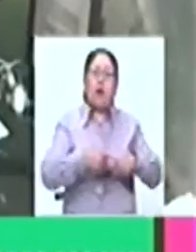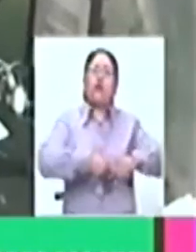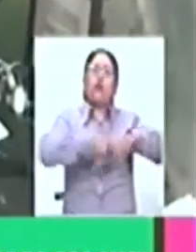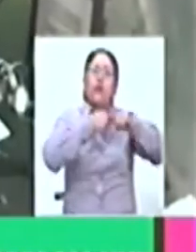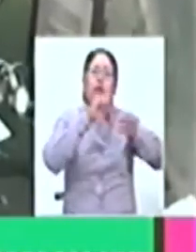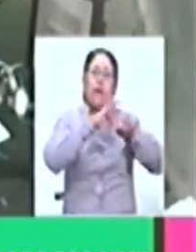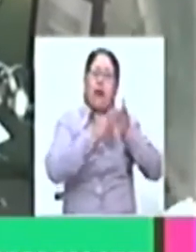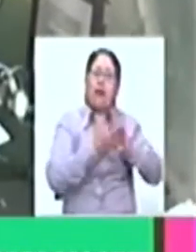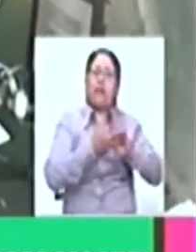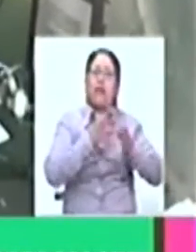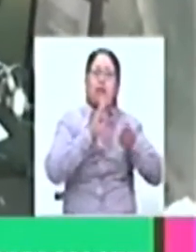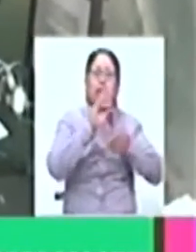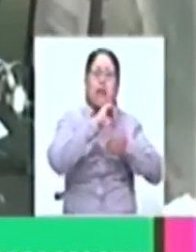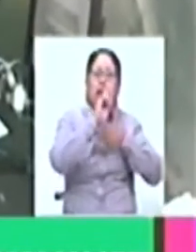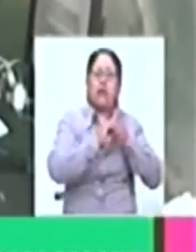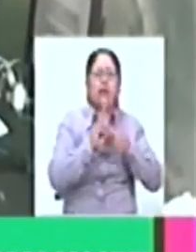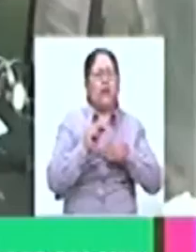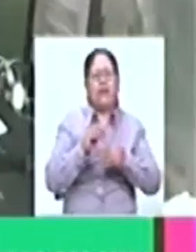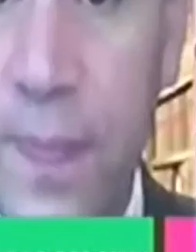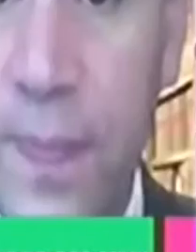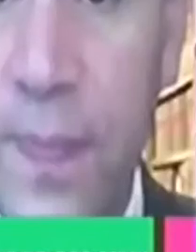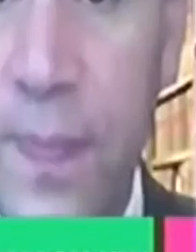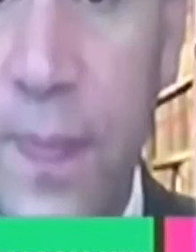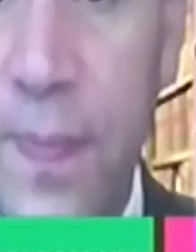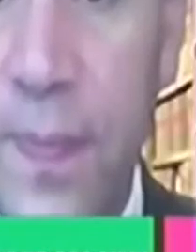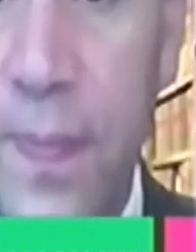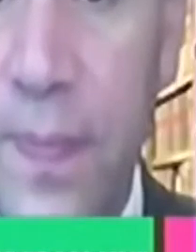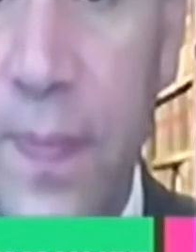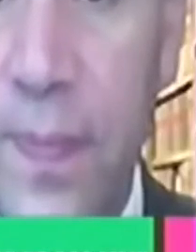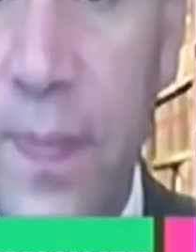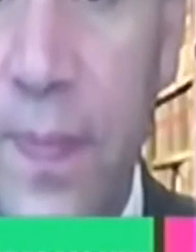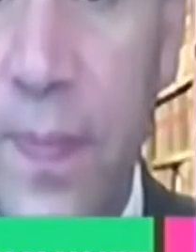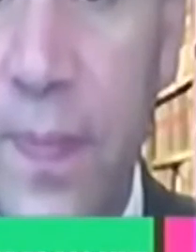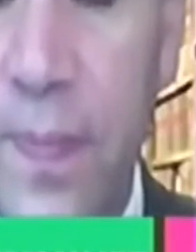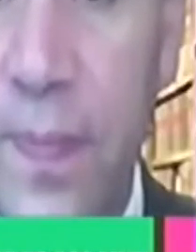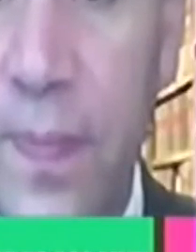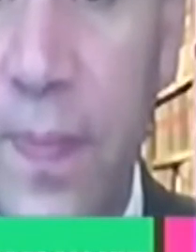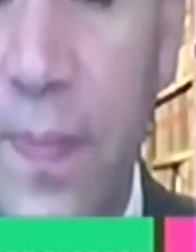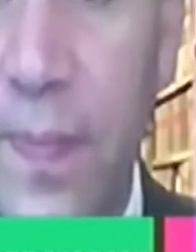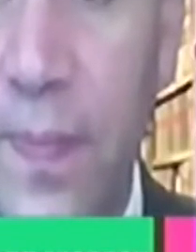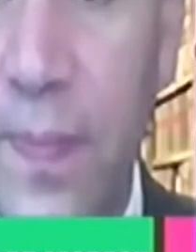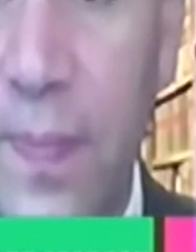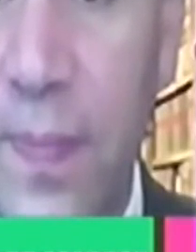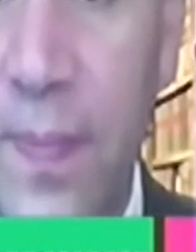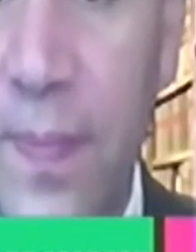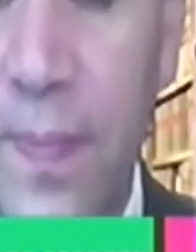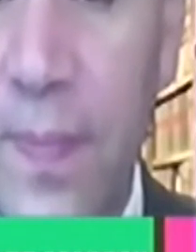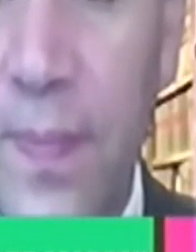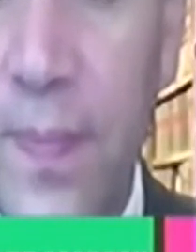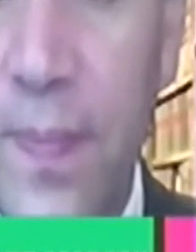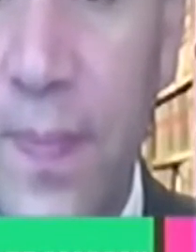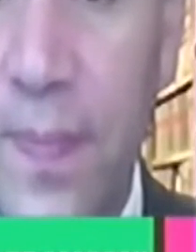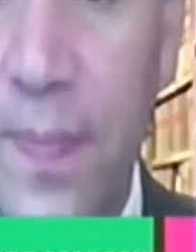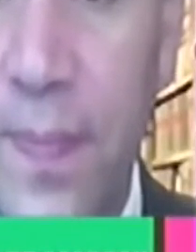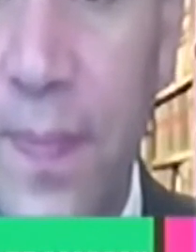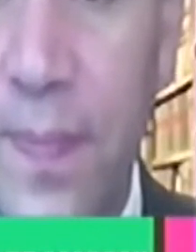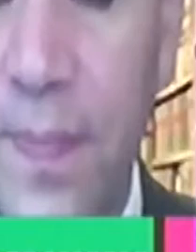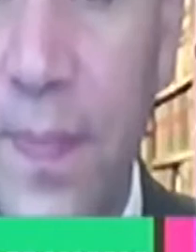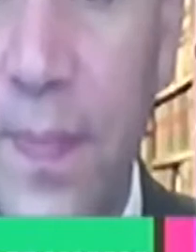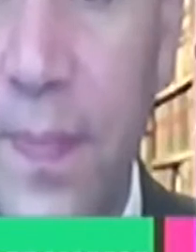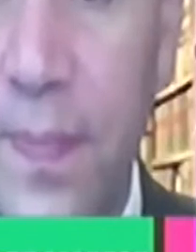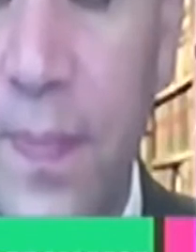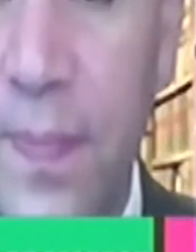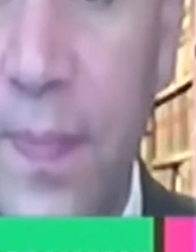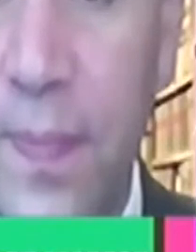sobre la evolución de cuerna virus bien para ir terminando la entrevista señor romero se ha ampliado también la fecha